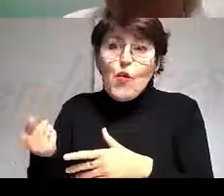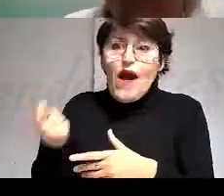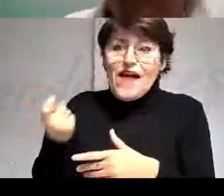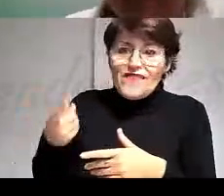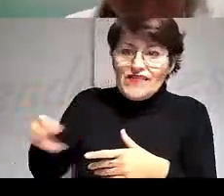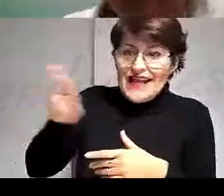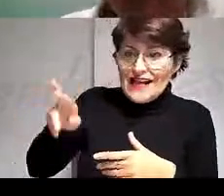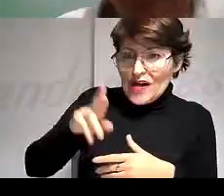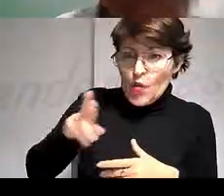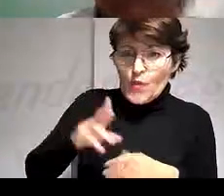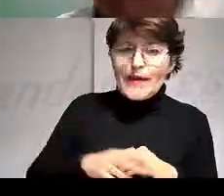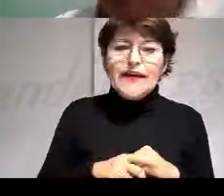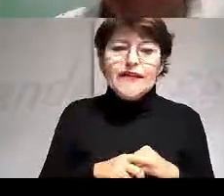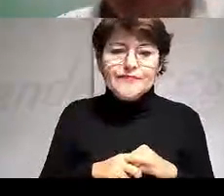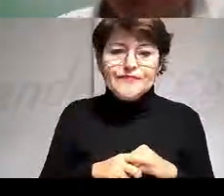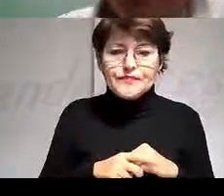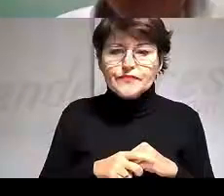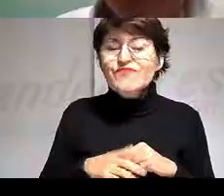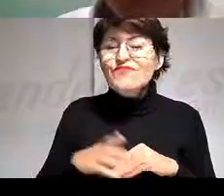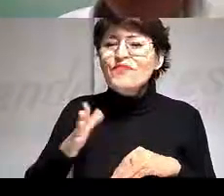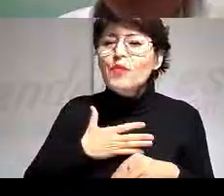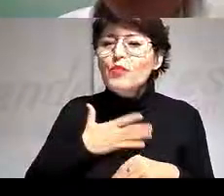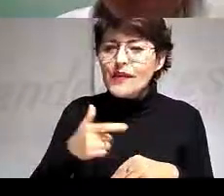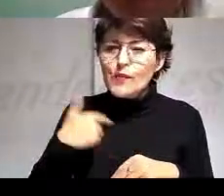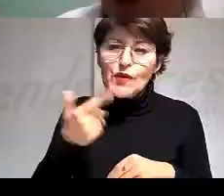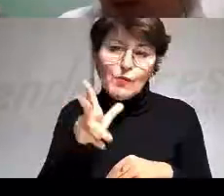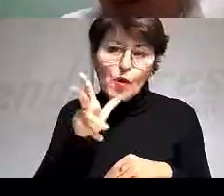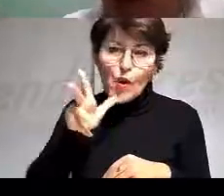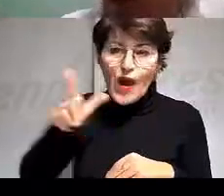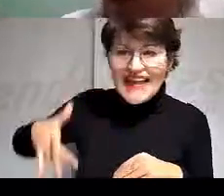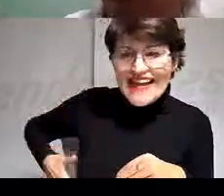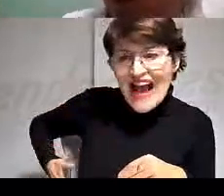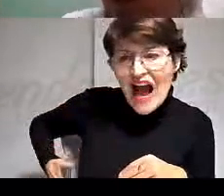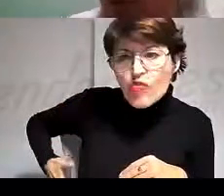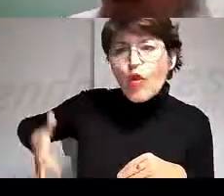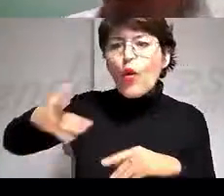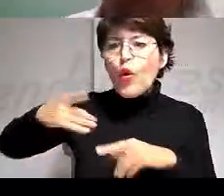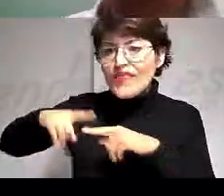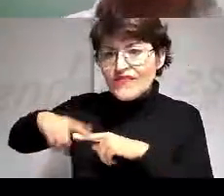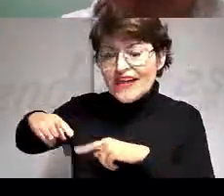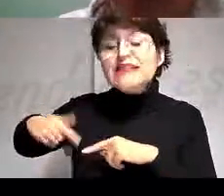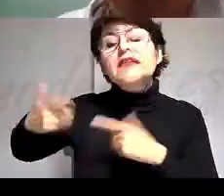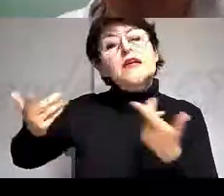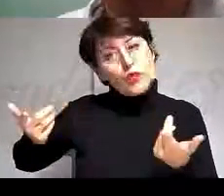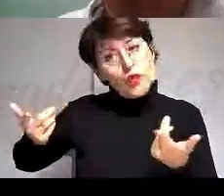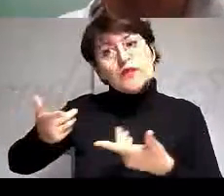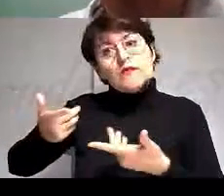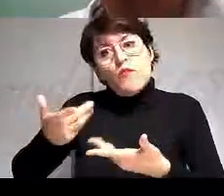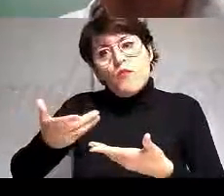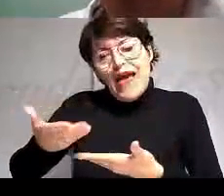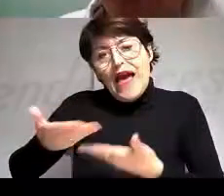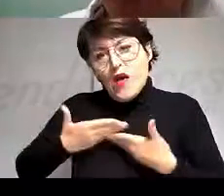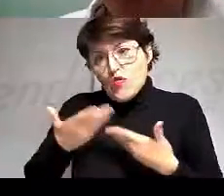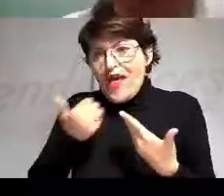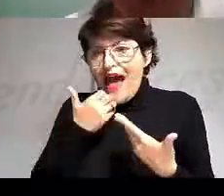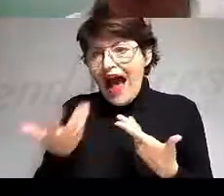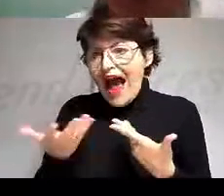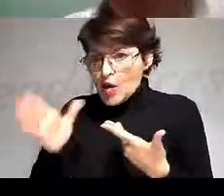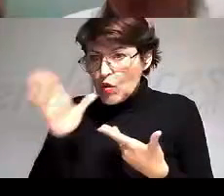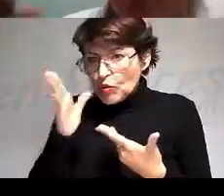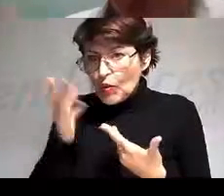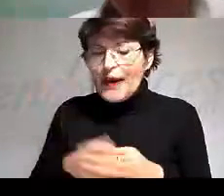quedan en el hígado, por ejemplo, y pueden salir con los líquidos, pueden perderse fundamentalmente con la orina o con el